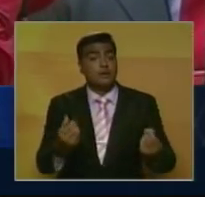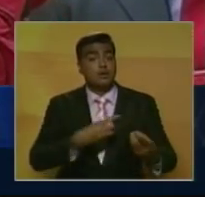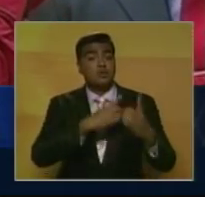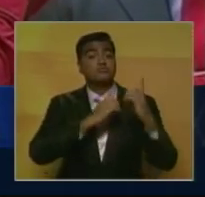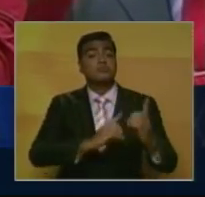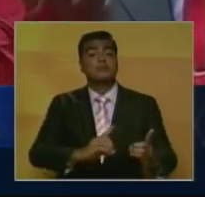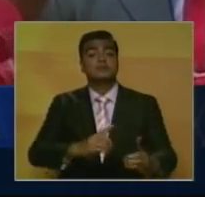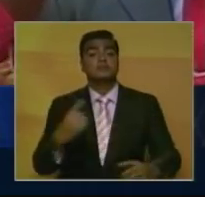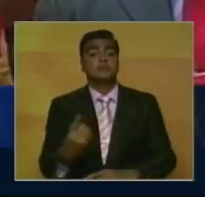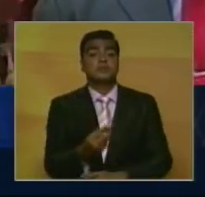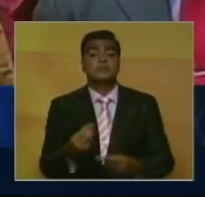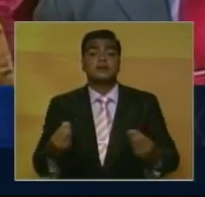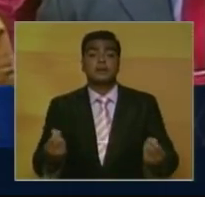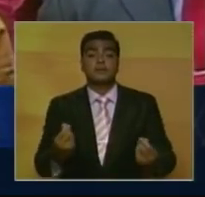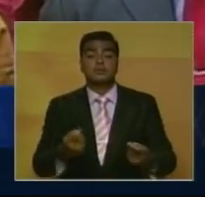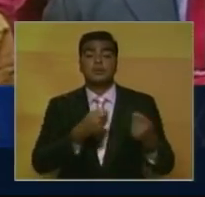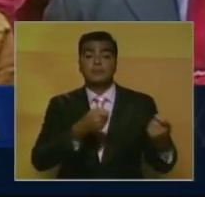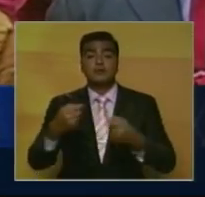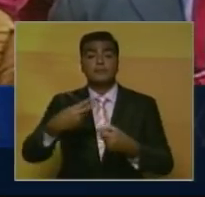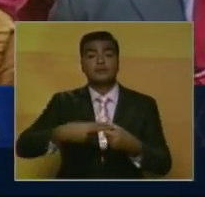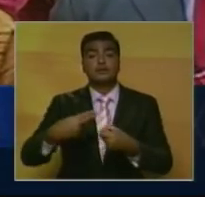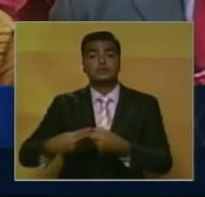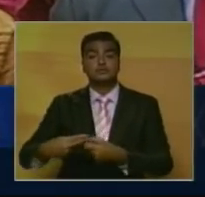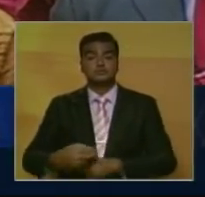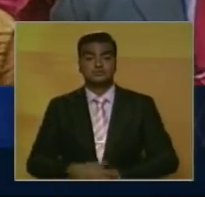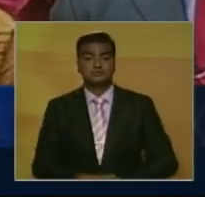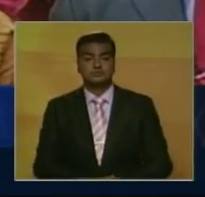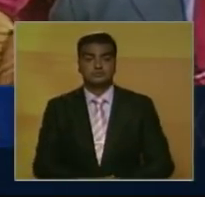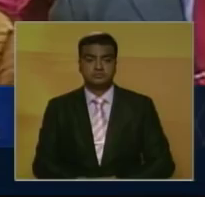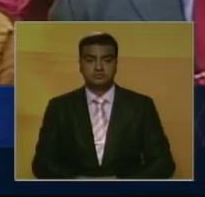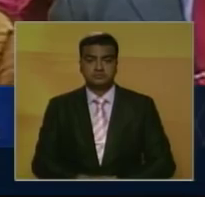ni siquiera del mercado, como el precio del petróleo,